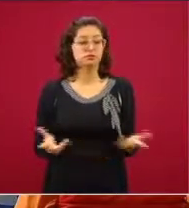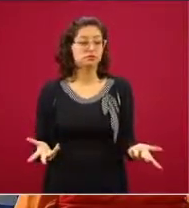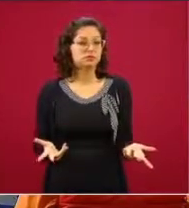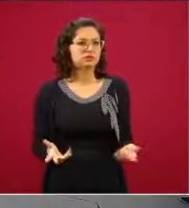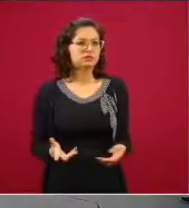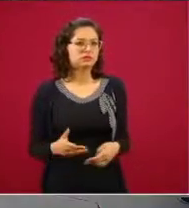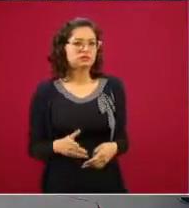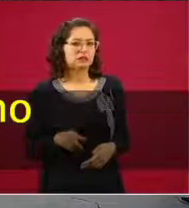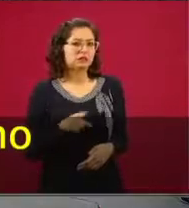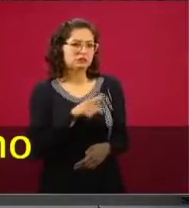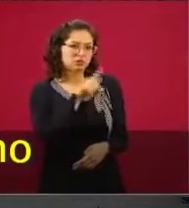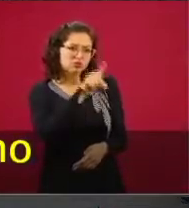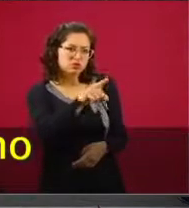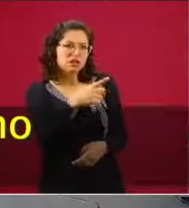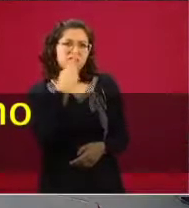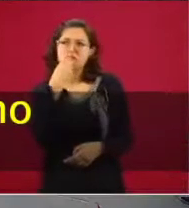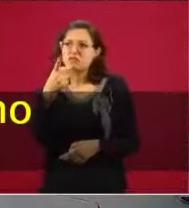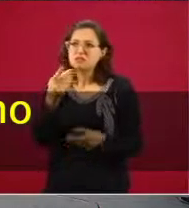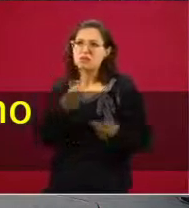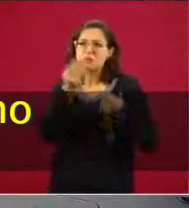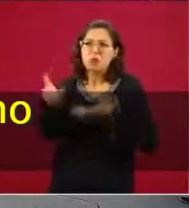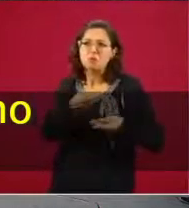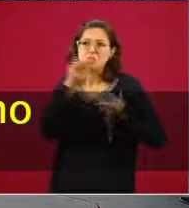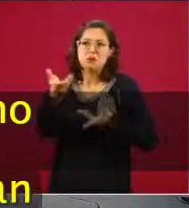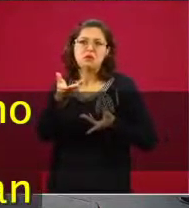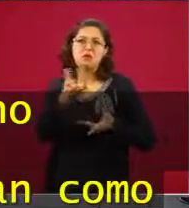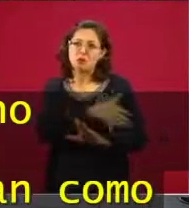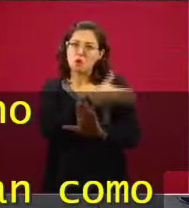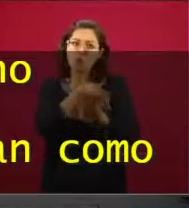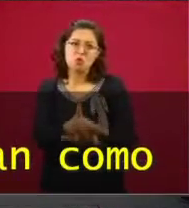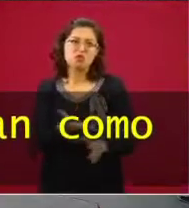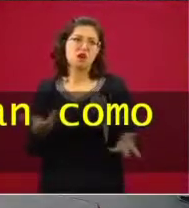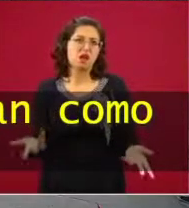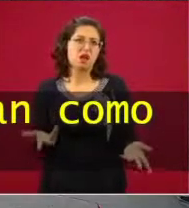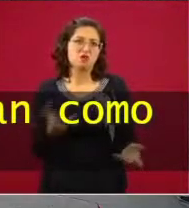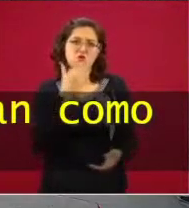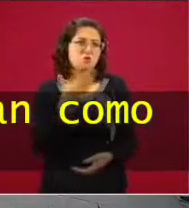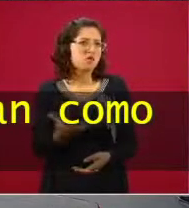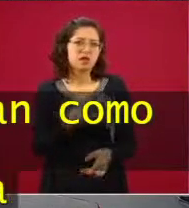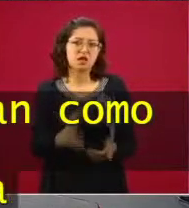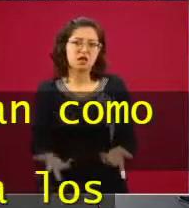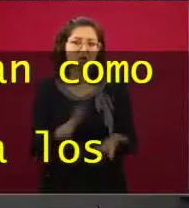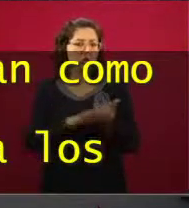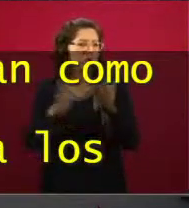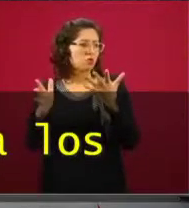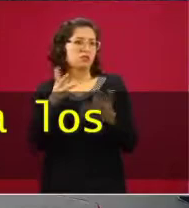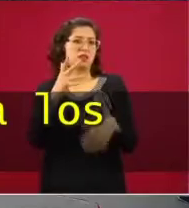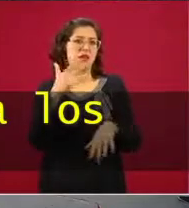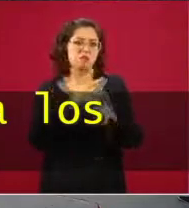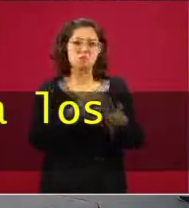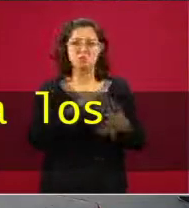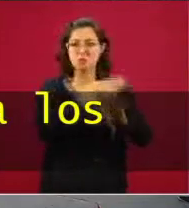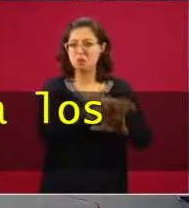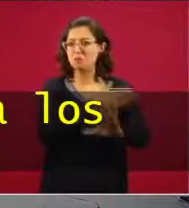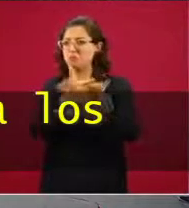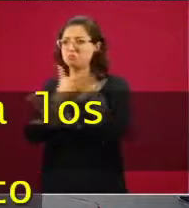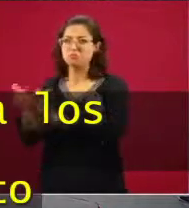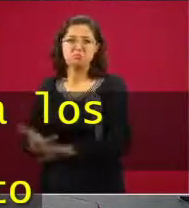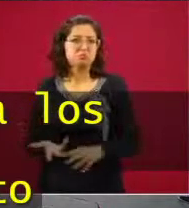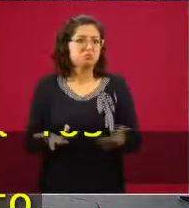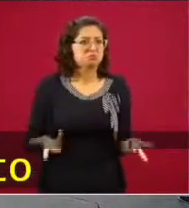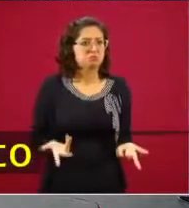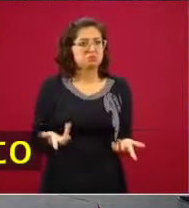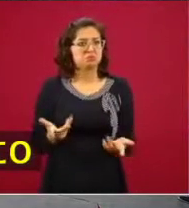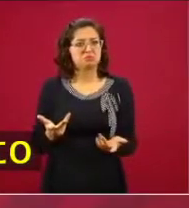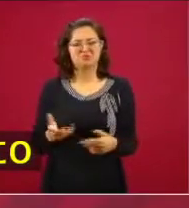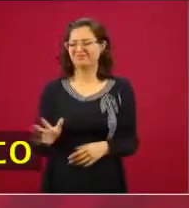Presidente, este tipo de declaraciones no abonan al ambiente que hay. No, sí abonan. ¿Cómo no van a abonar? ¿De violencia contra los médicos? No. Es